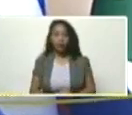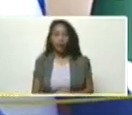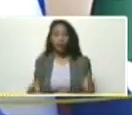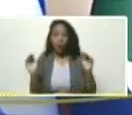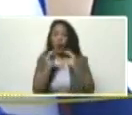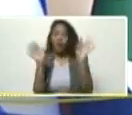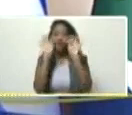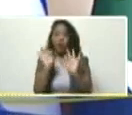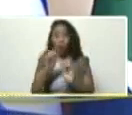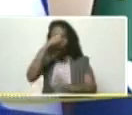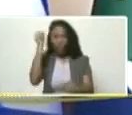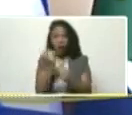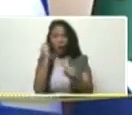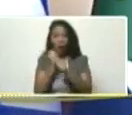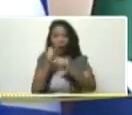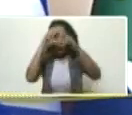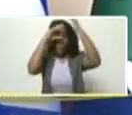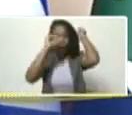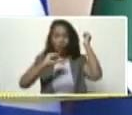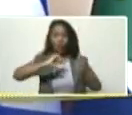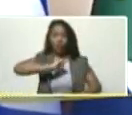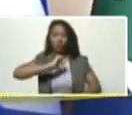Igualmente la labor del embajador Joseph,